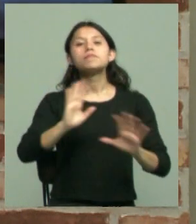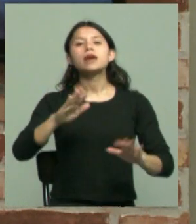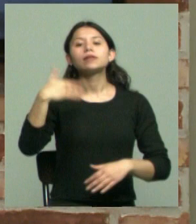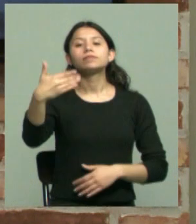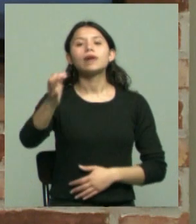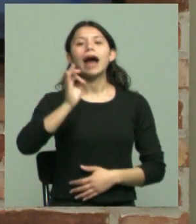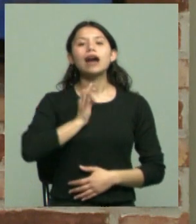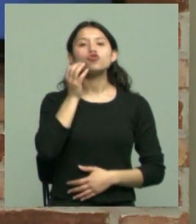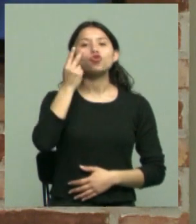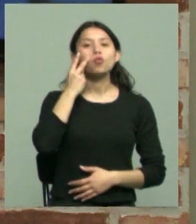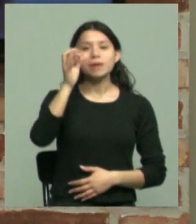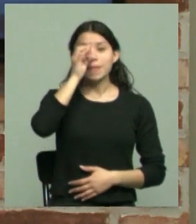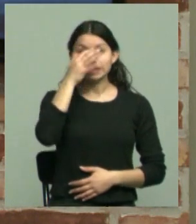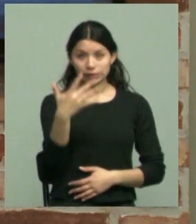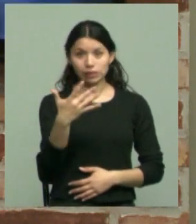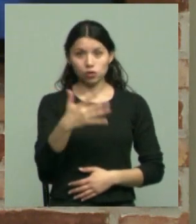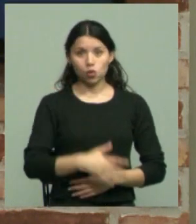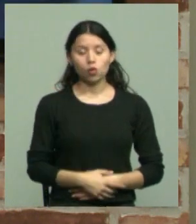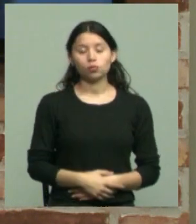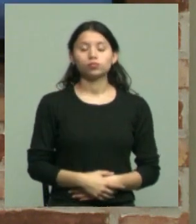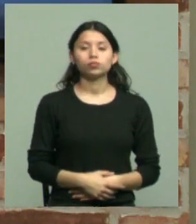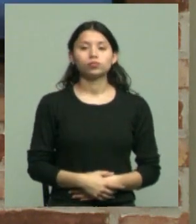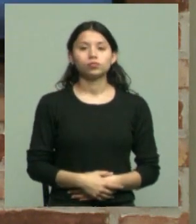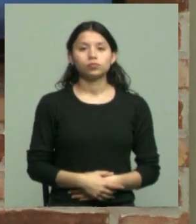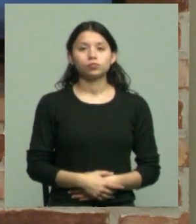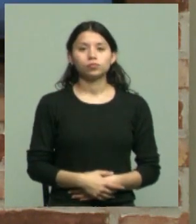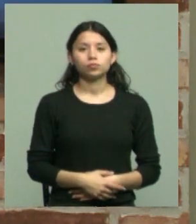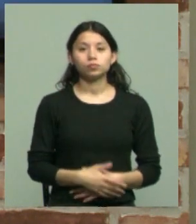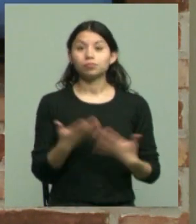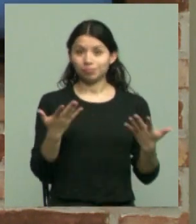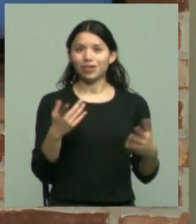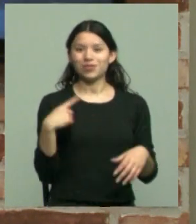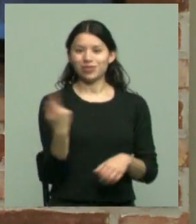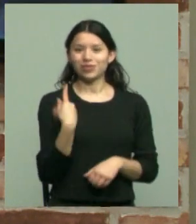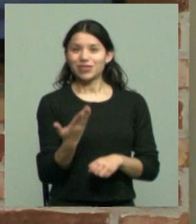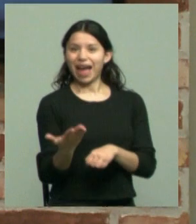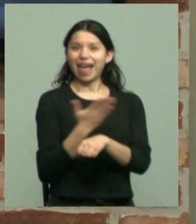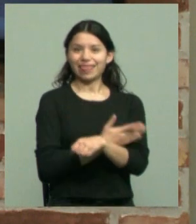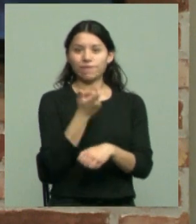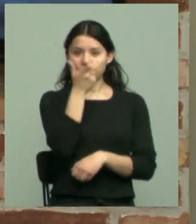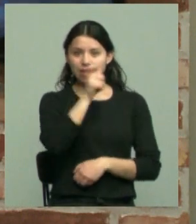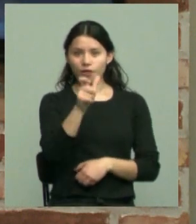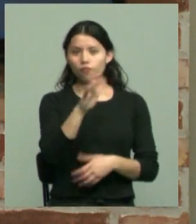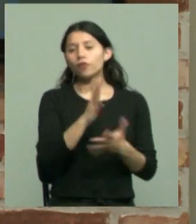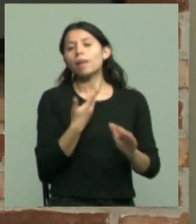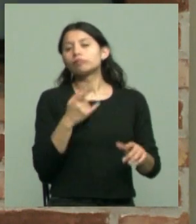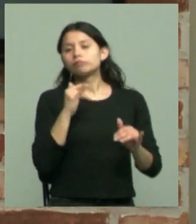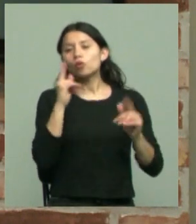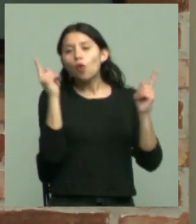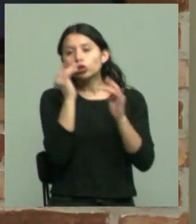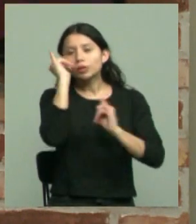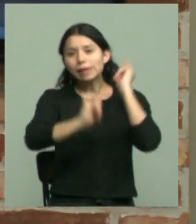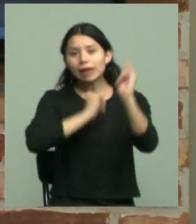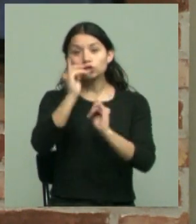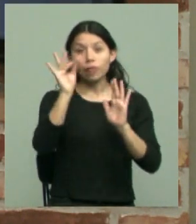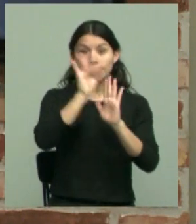2025, pero para poner en contexto también hemos creado un videíto explicativo que habla de los datos más importantes